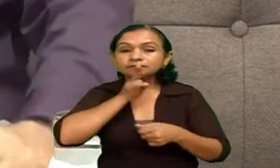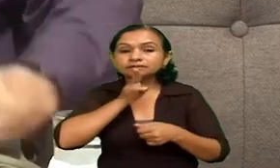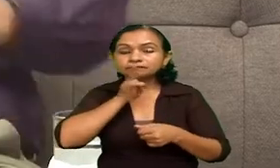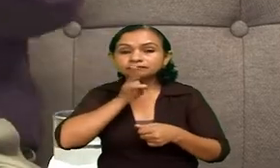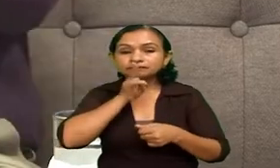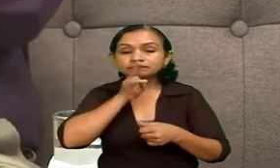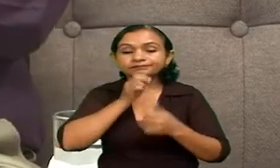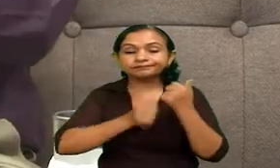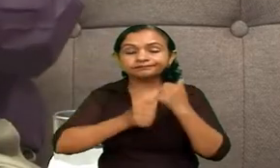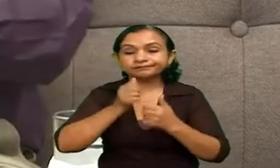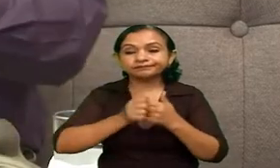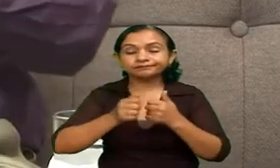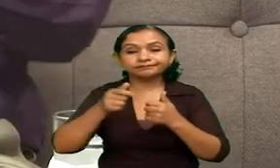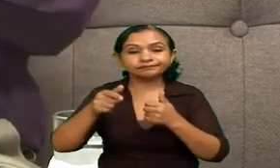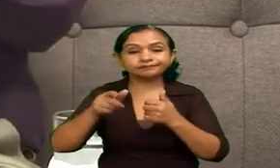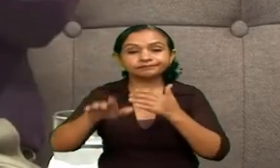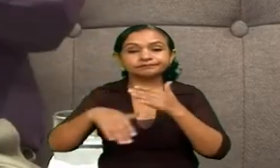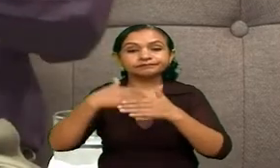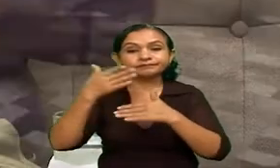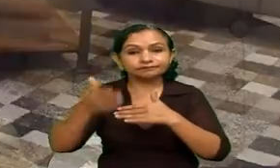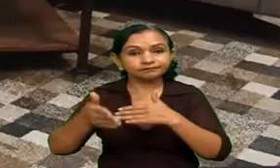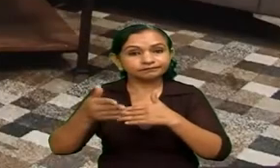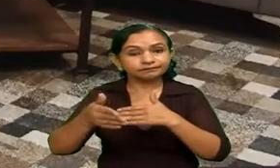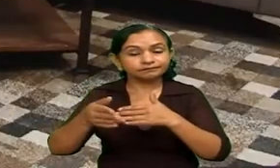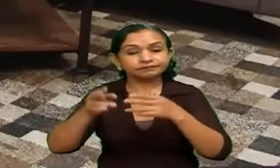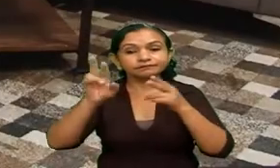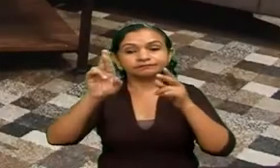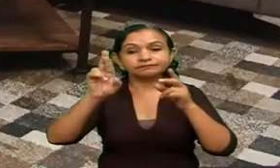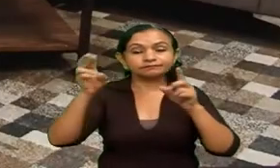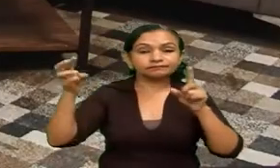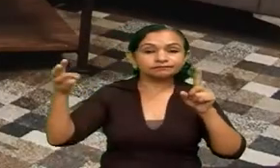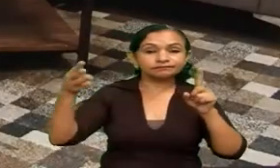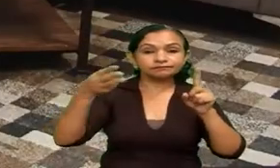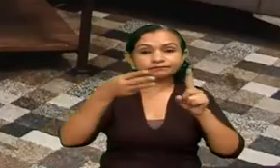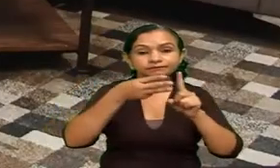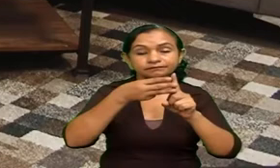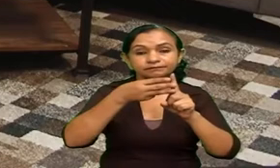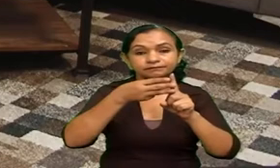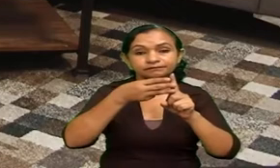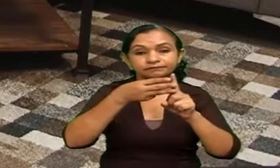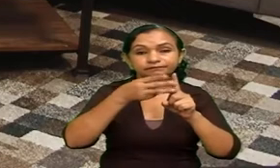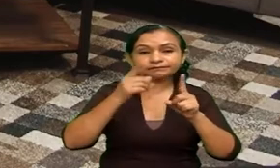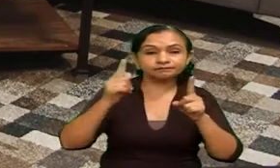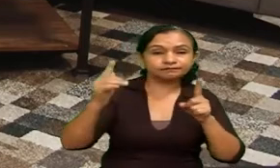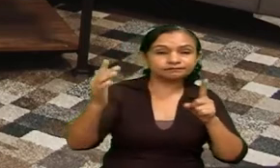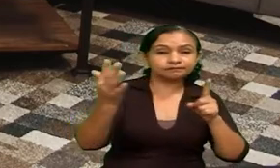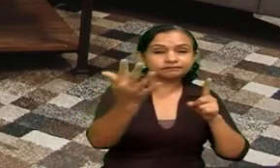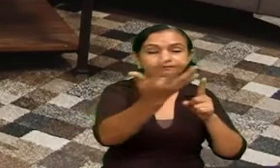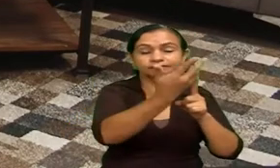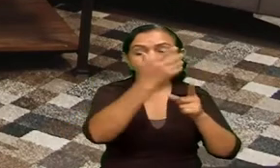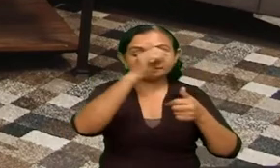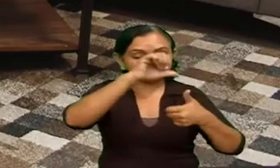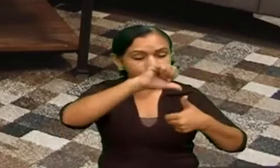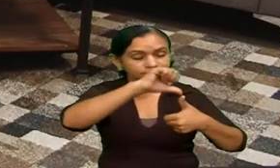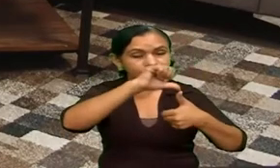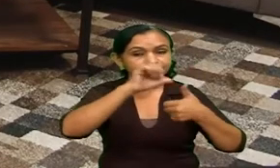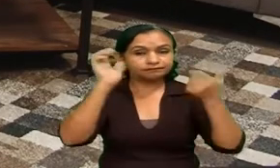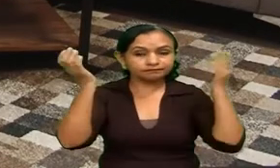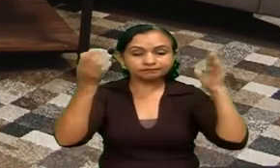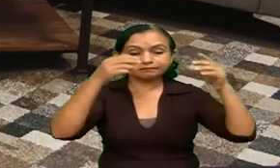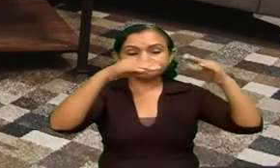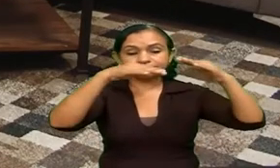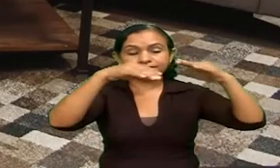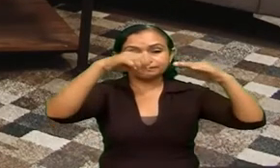Y después el ente operador regional, que es el que administra todo el mercado regional centroamericano, también pasó